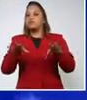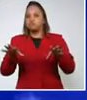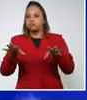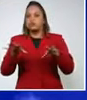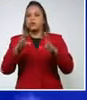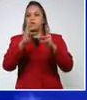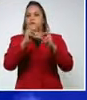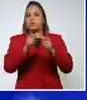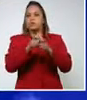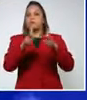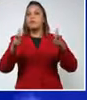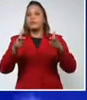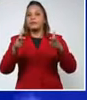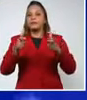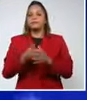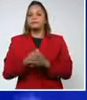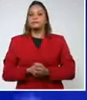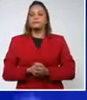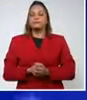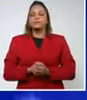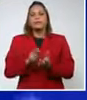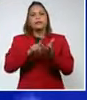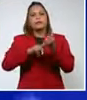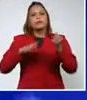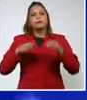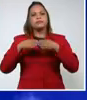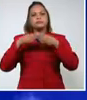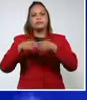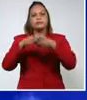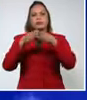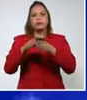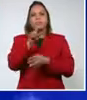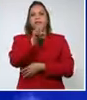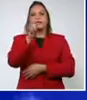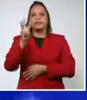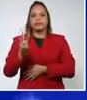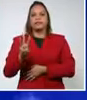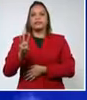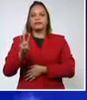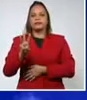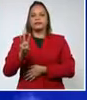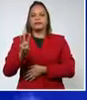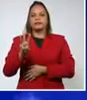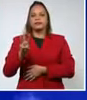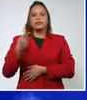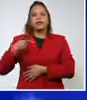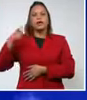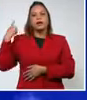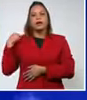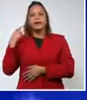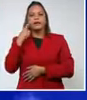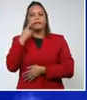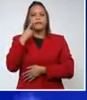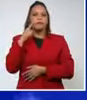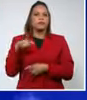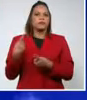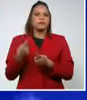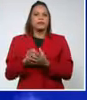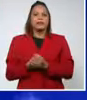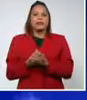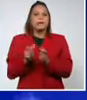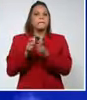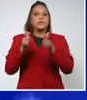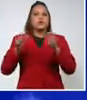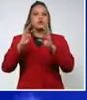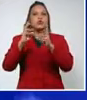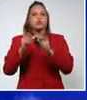de casos. Granma, con 13 casos autóctonos ayer, el mayor número